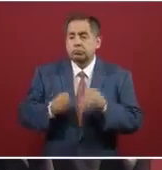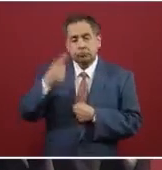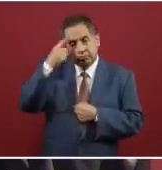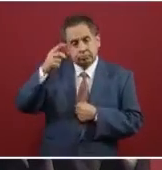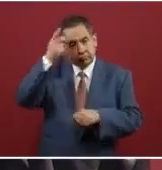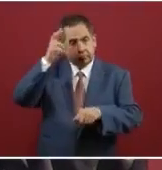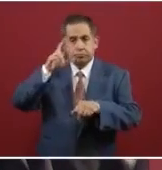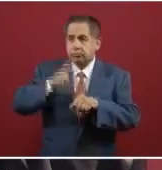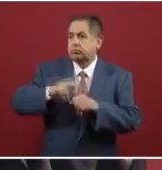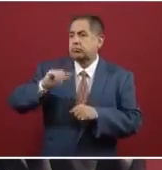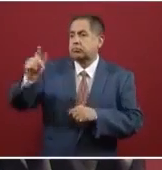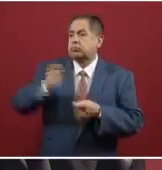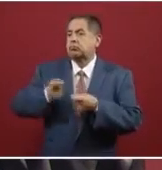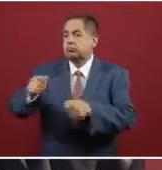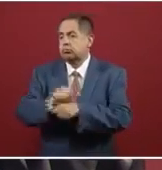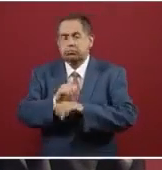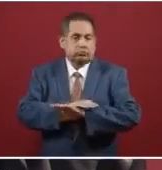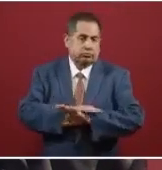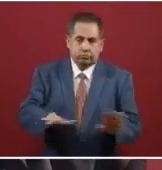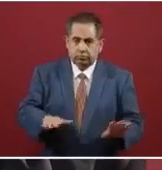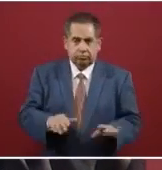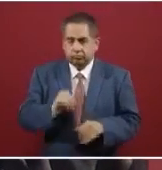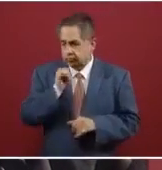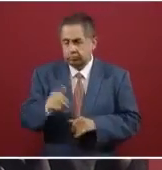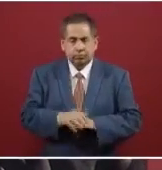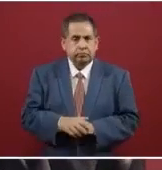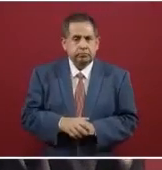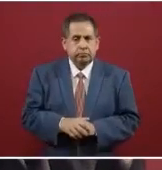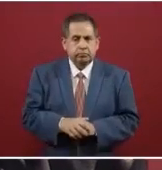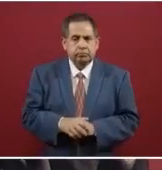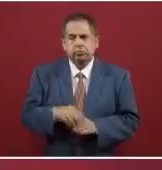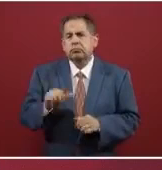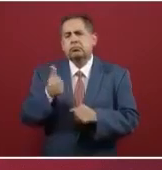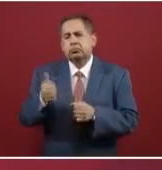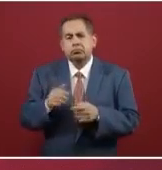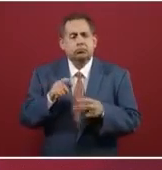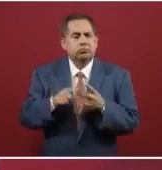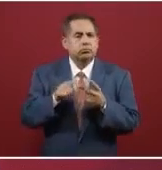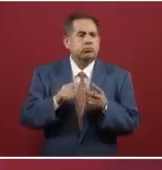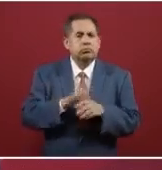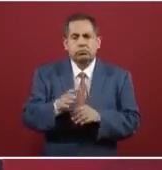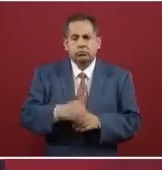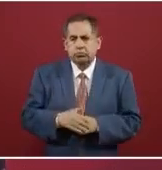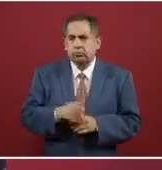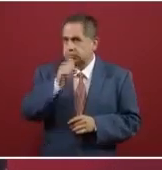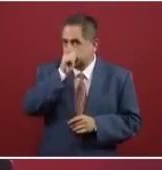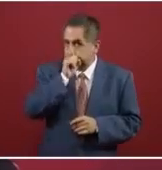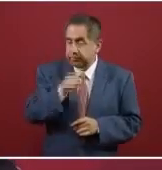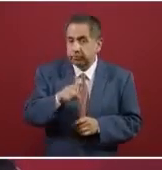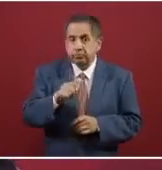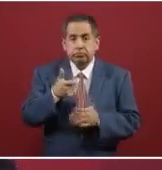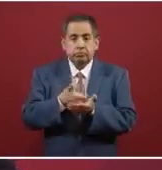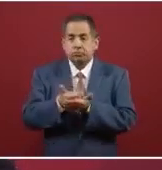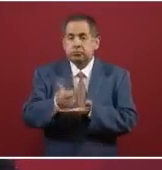para funcionarios públicos. ¿Qué otras medidas? Se va a